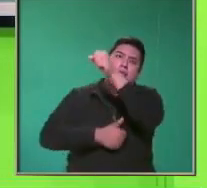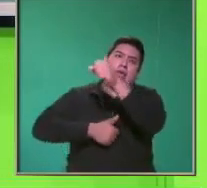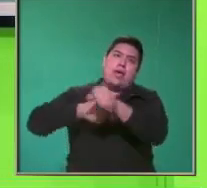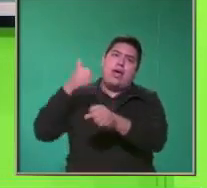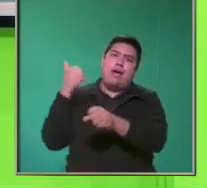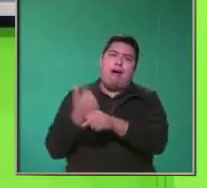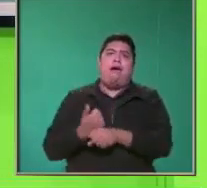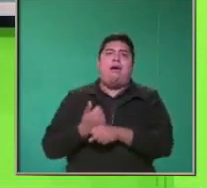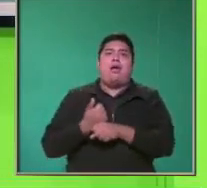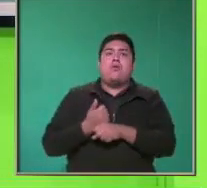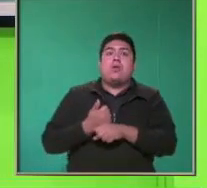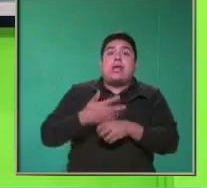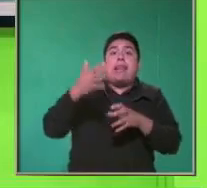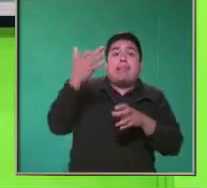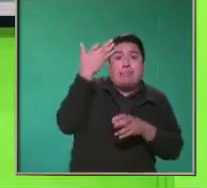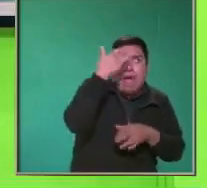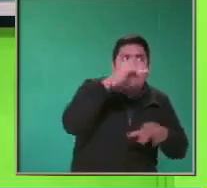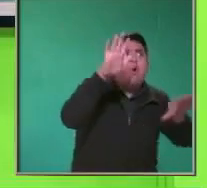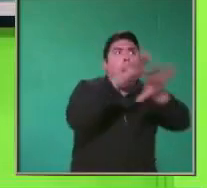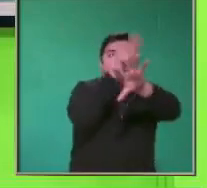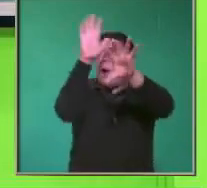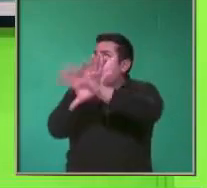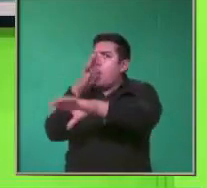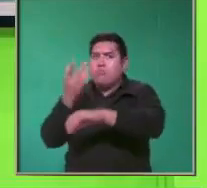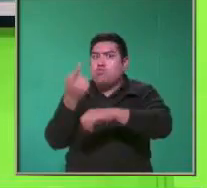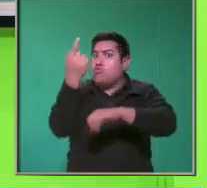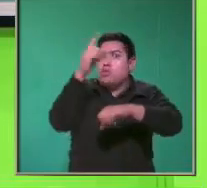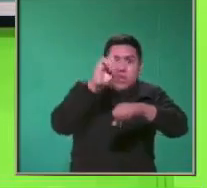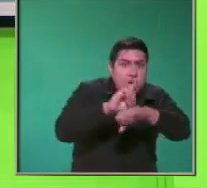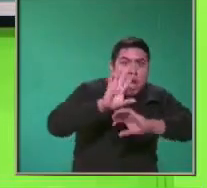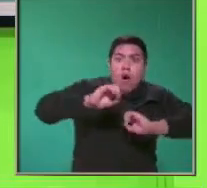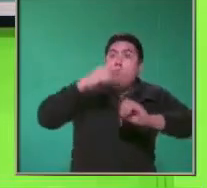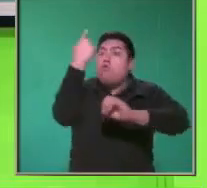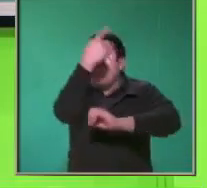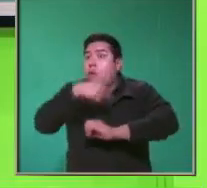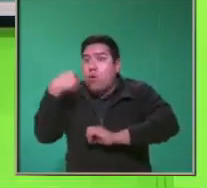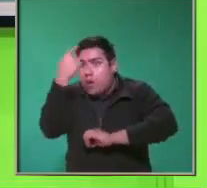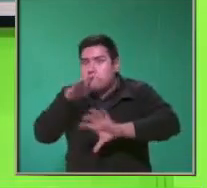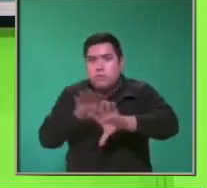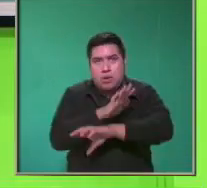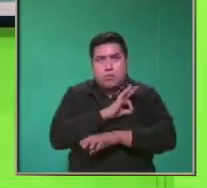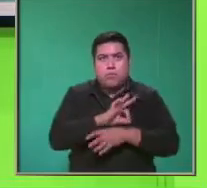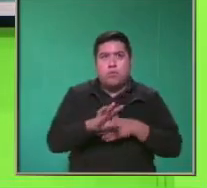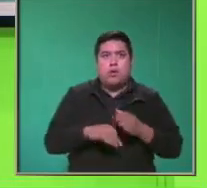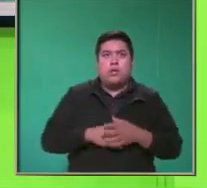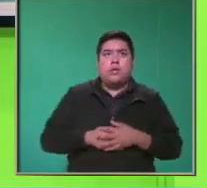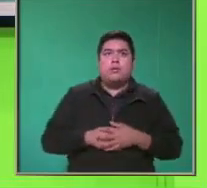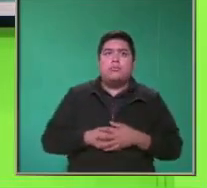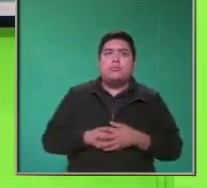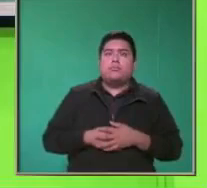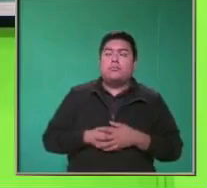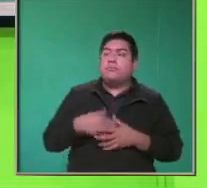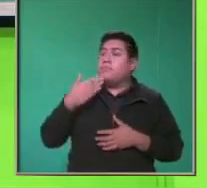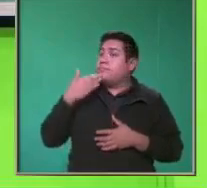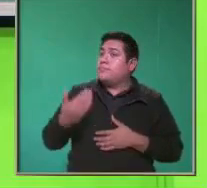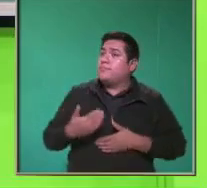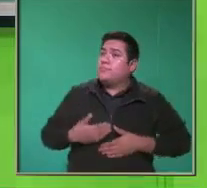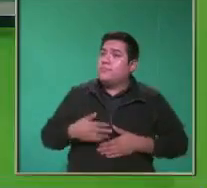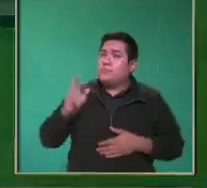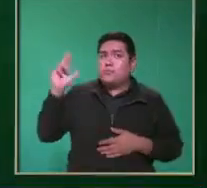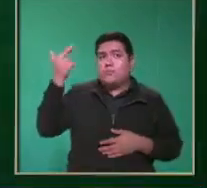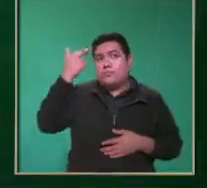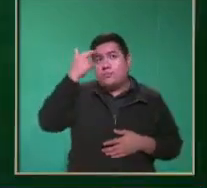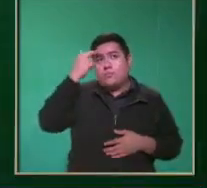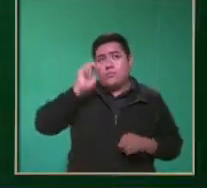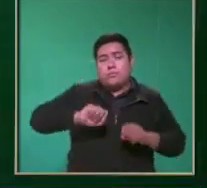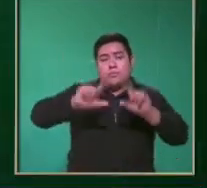y el estado del tiempo puede cambiar conforme pasa inclusive el momento del día. Bien, ¿recuerdas que pusimos